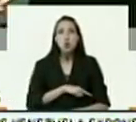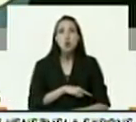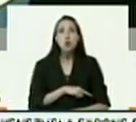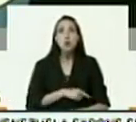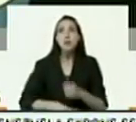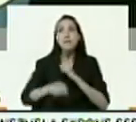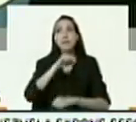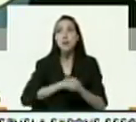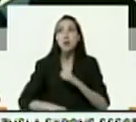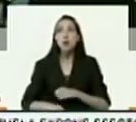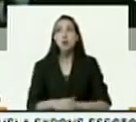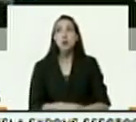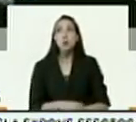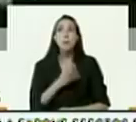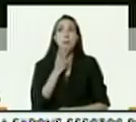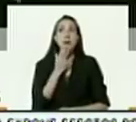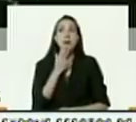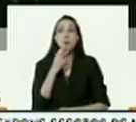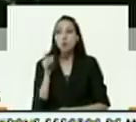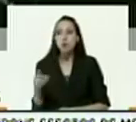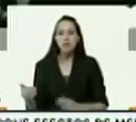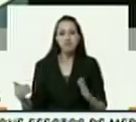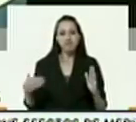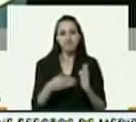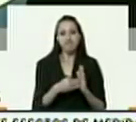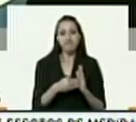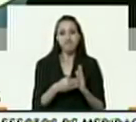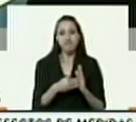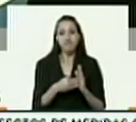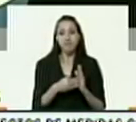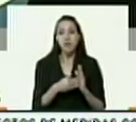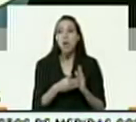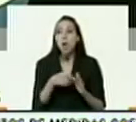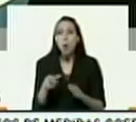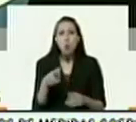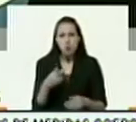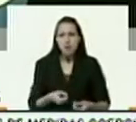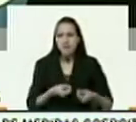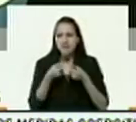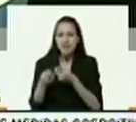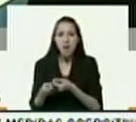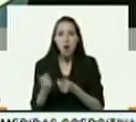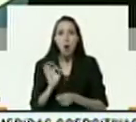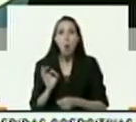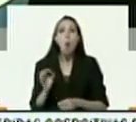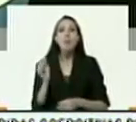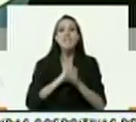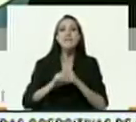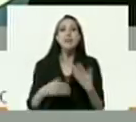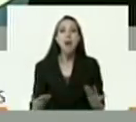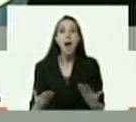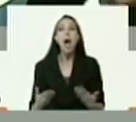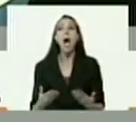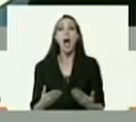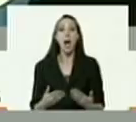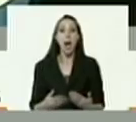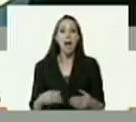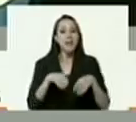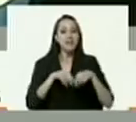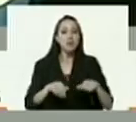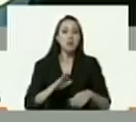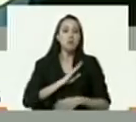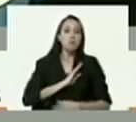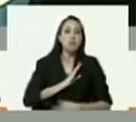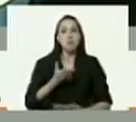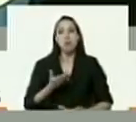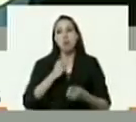cuando usted lo va a agredir a alguien, ¿usted qué? ¿Se entrega o se defiende? Trata de proteger lo que le pertenece, lo que es suyo,